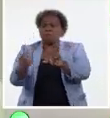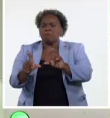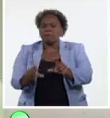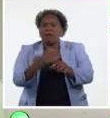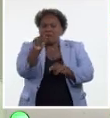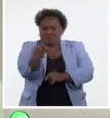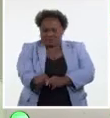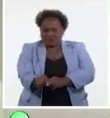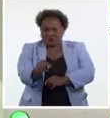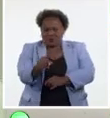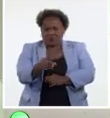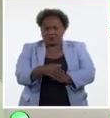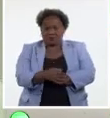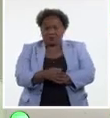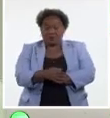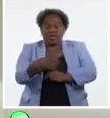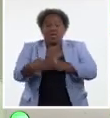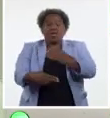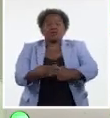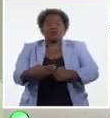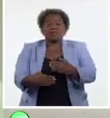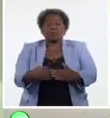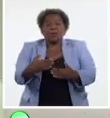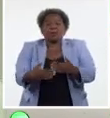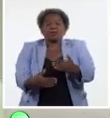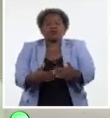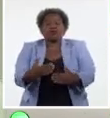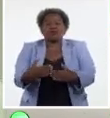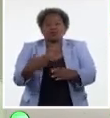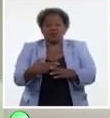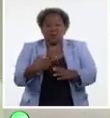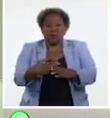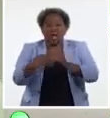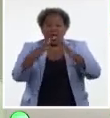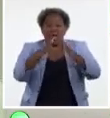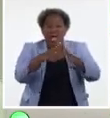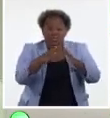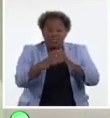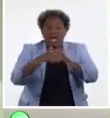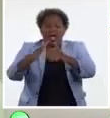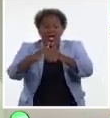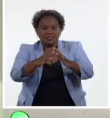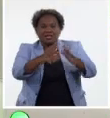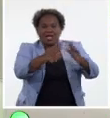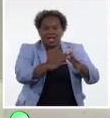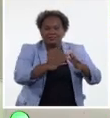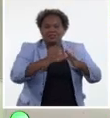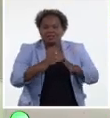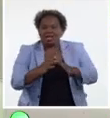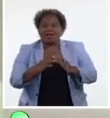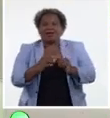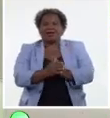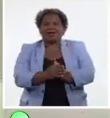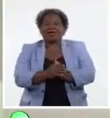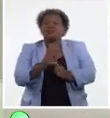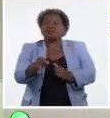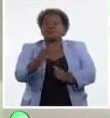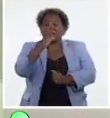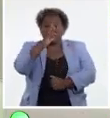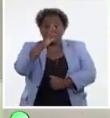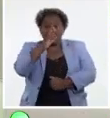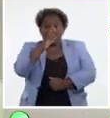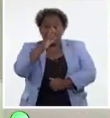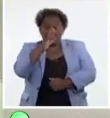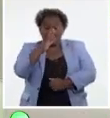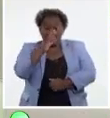se Está realizando un proceso que se ha dado en que no es más que los cdr